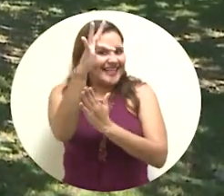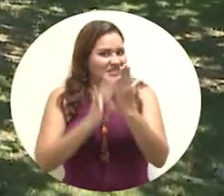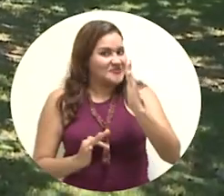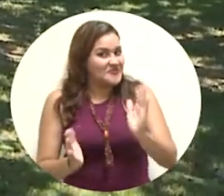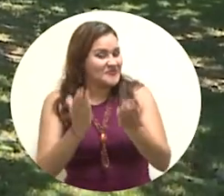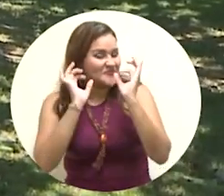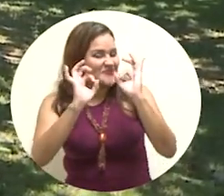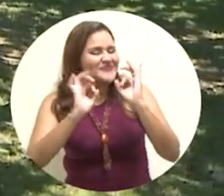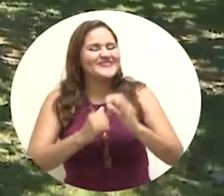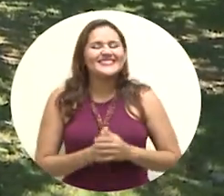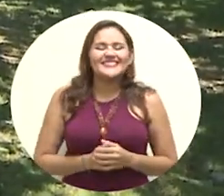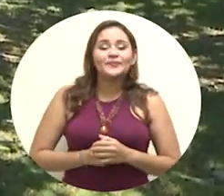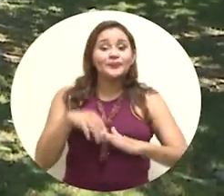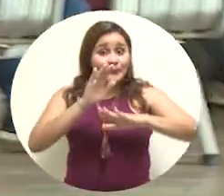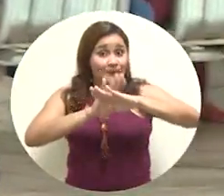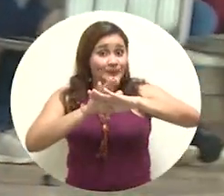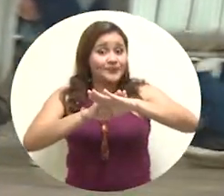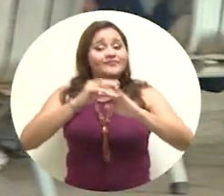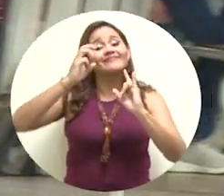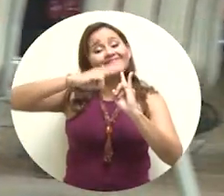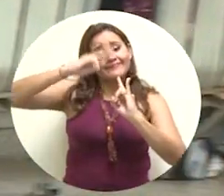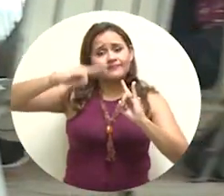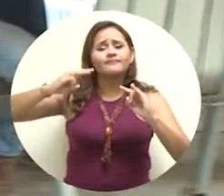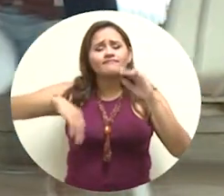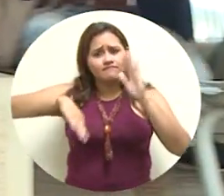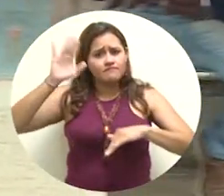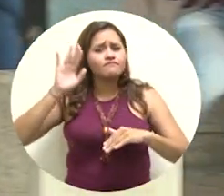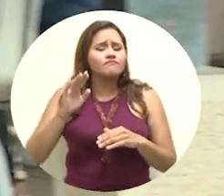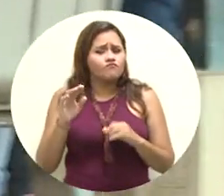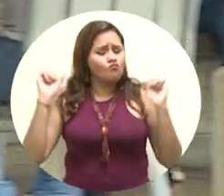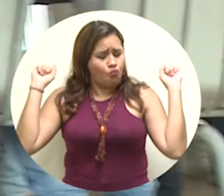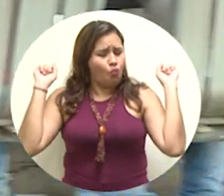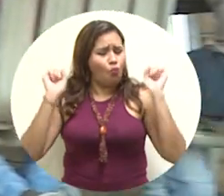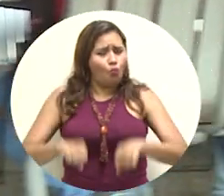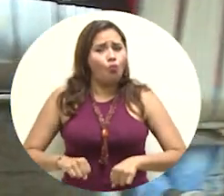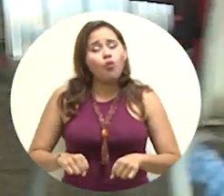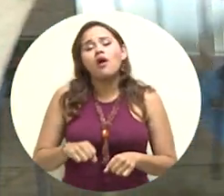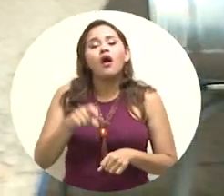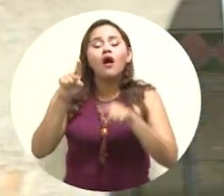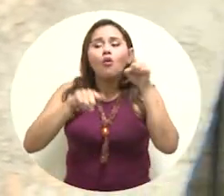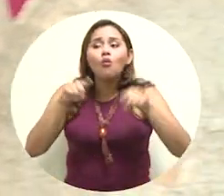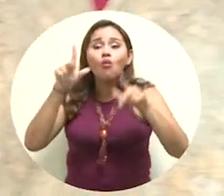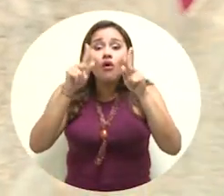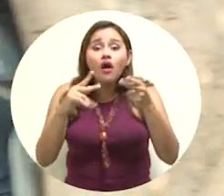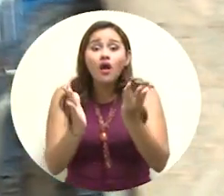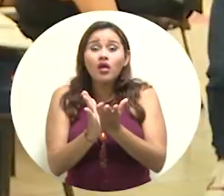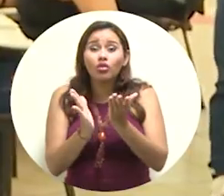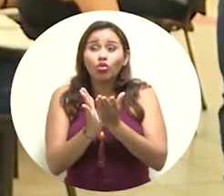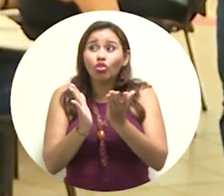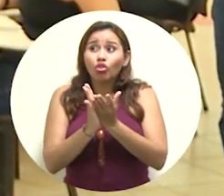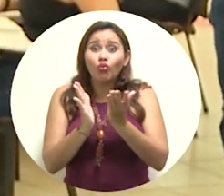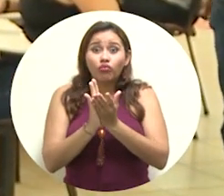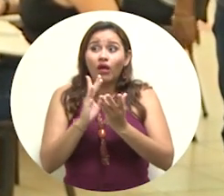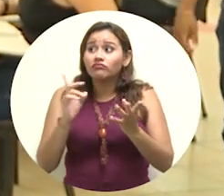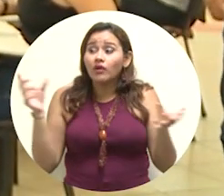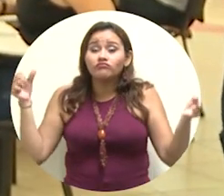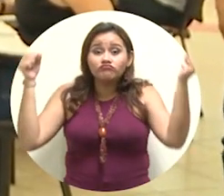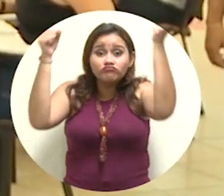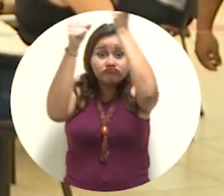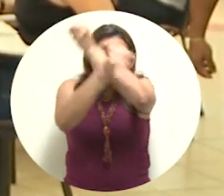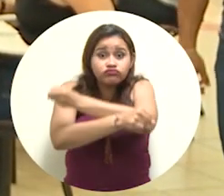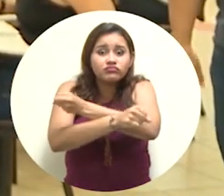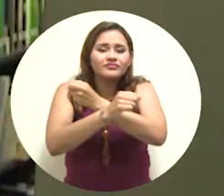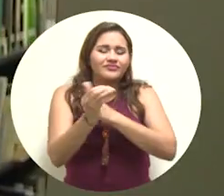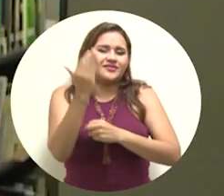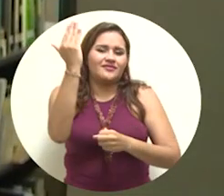resaltar que la Universidad del Magdalena genera la posibilidad de que los estudiantes extranjeros aprovechen las opciones de intercambio estudiantil como